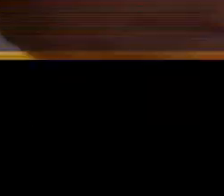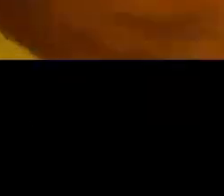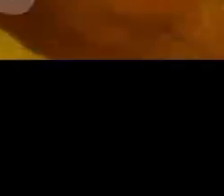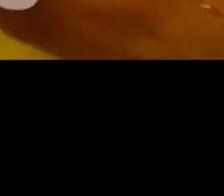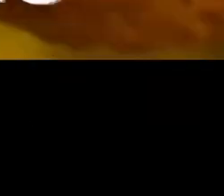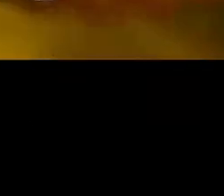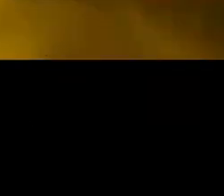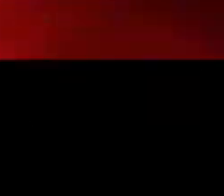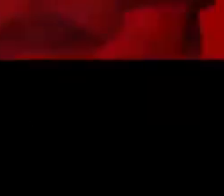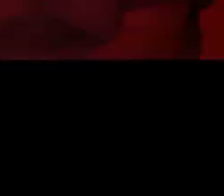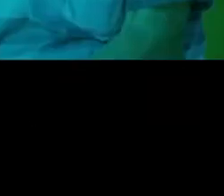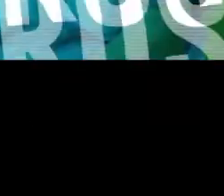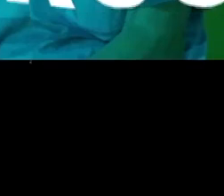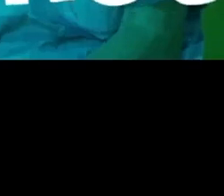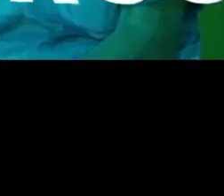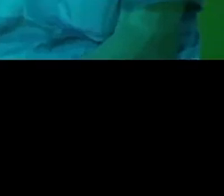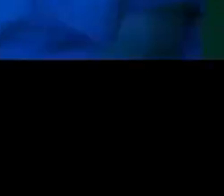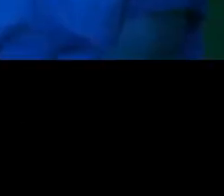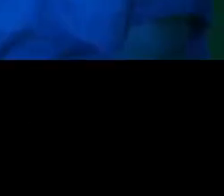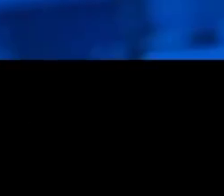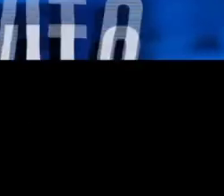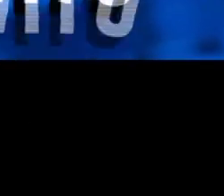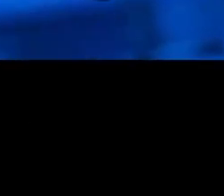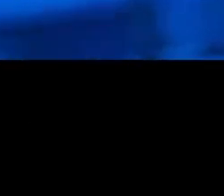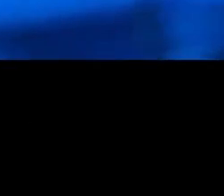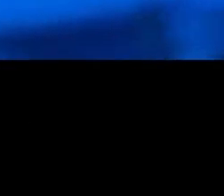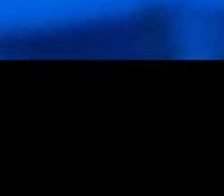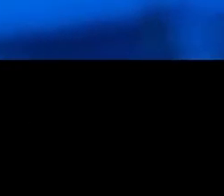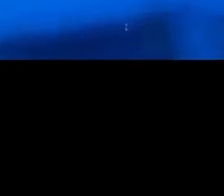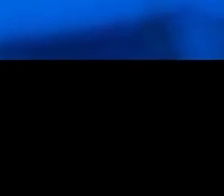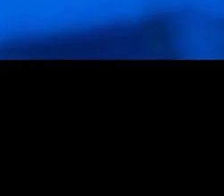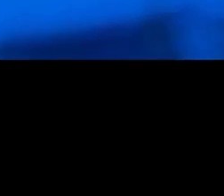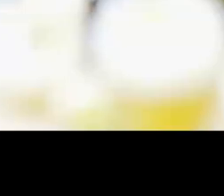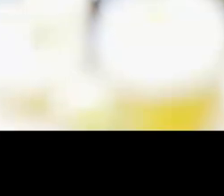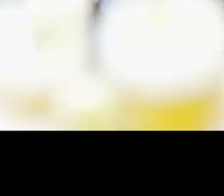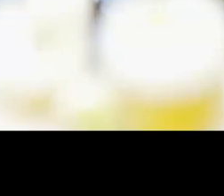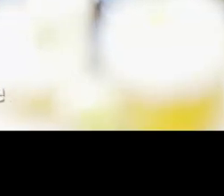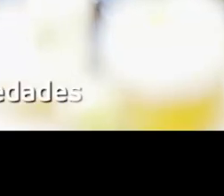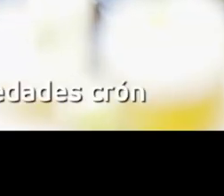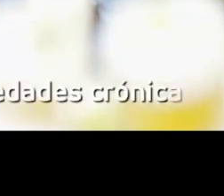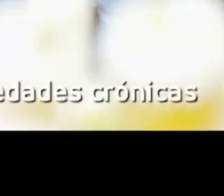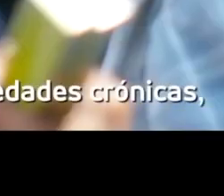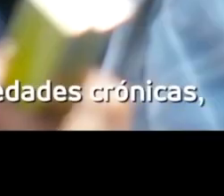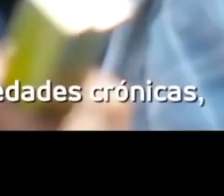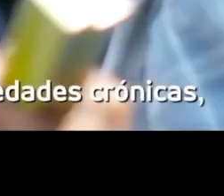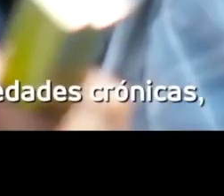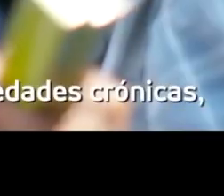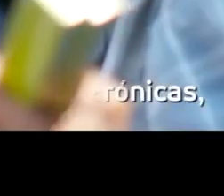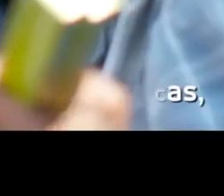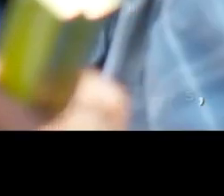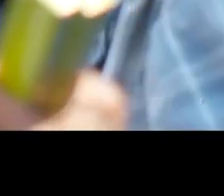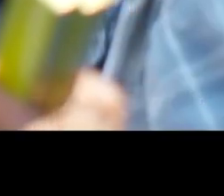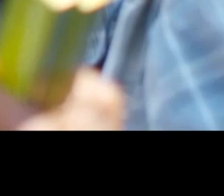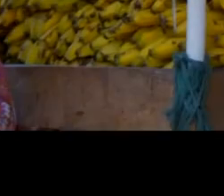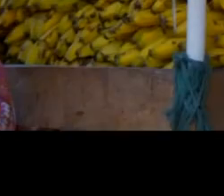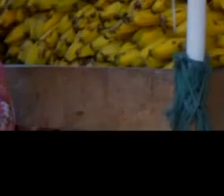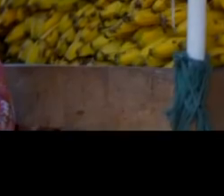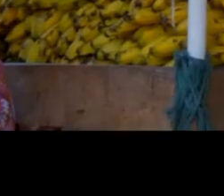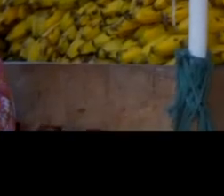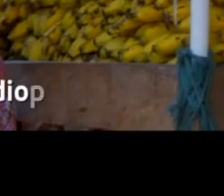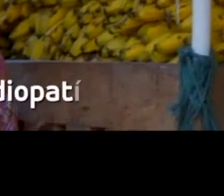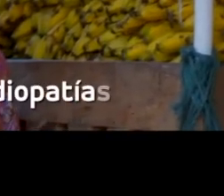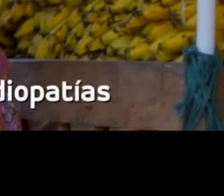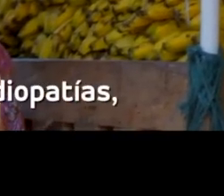Así yo lo evito al coronavirus, al coronavirus. Así yo lo evito. Adultos mayores y personas con enfermedades